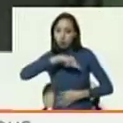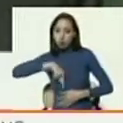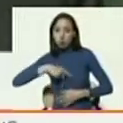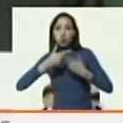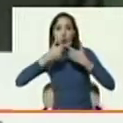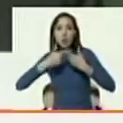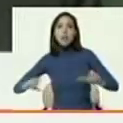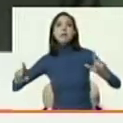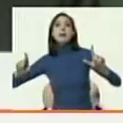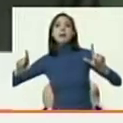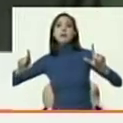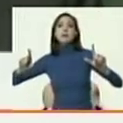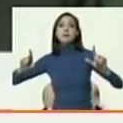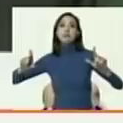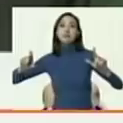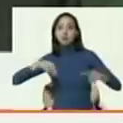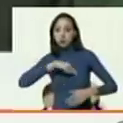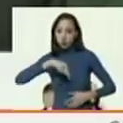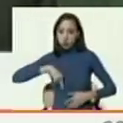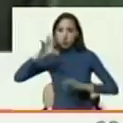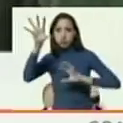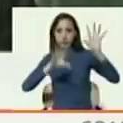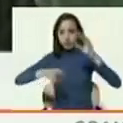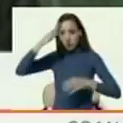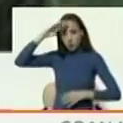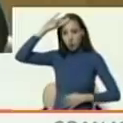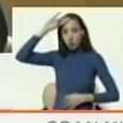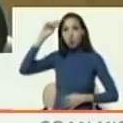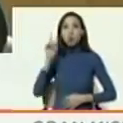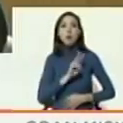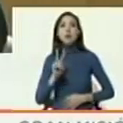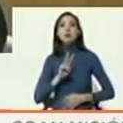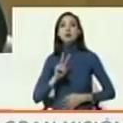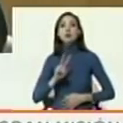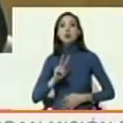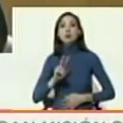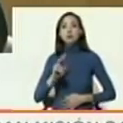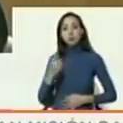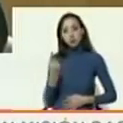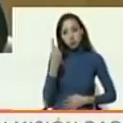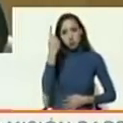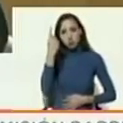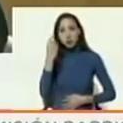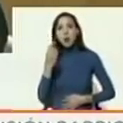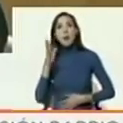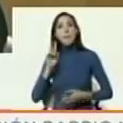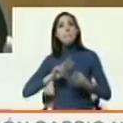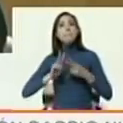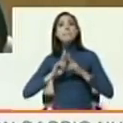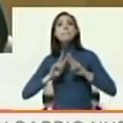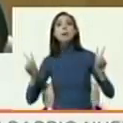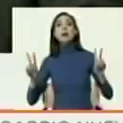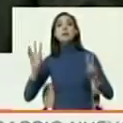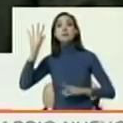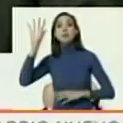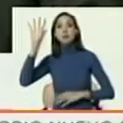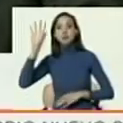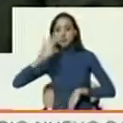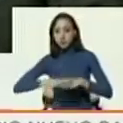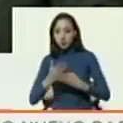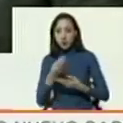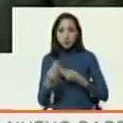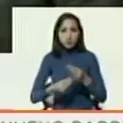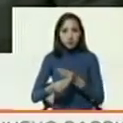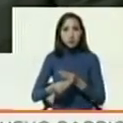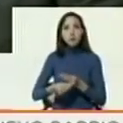resistencia. Somos, con Cuba a la vanguardia, una zona de paz. Demostramos el carácter irrevocable de